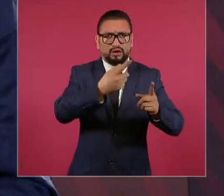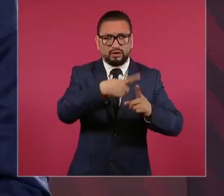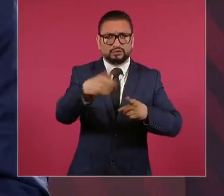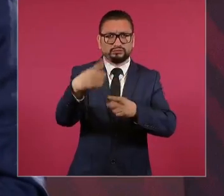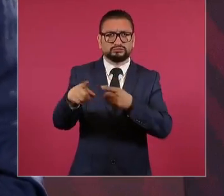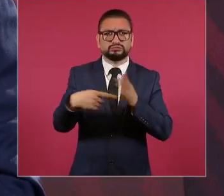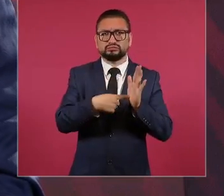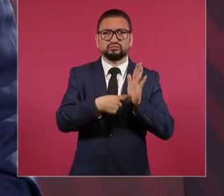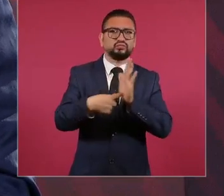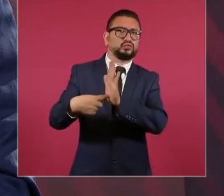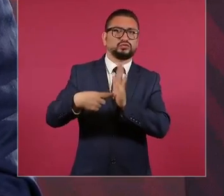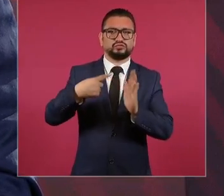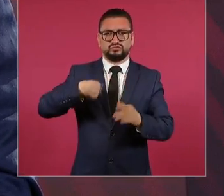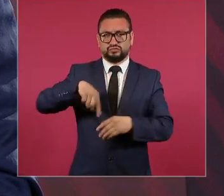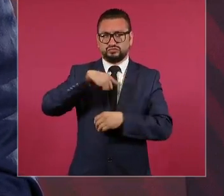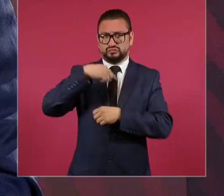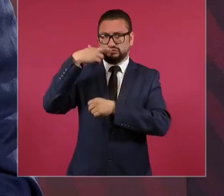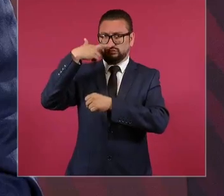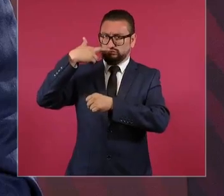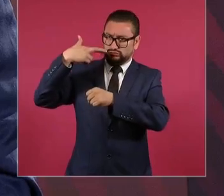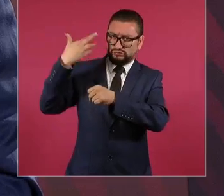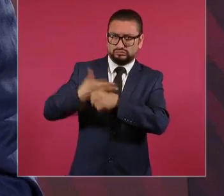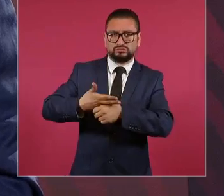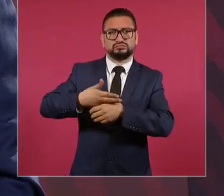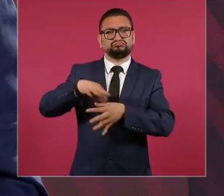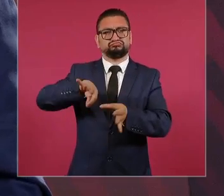cumplimos con nuestra responsabilidad,